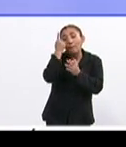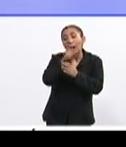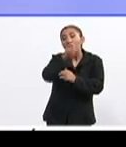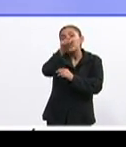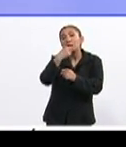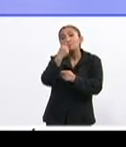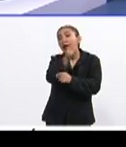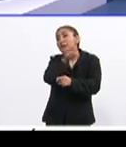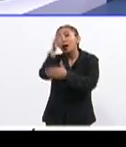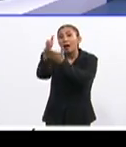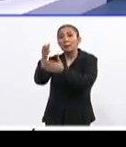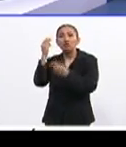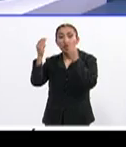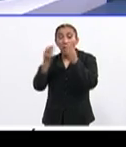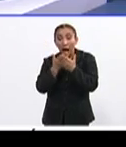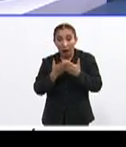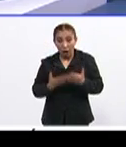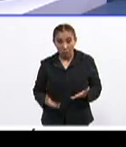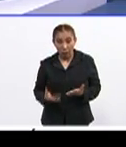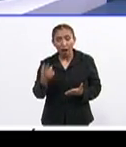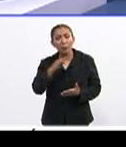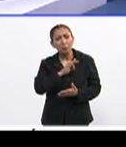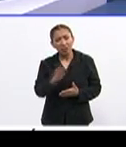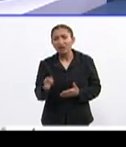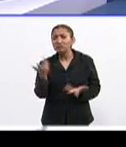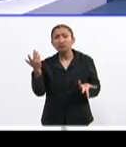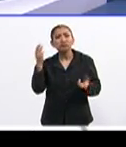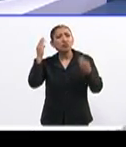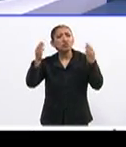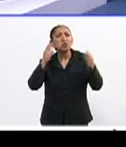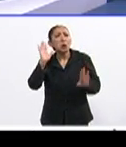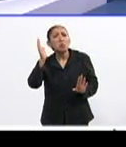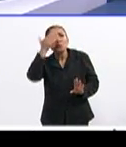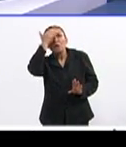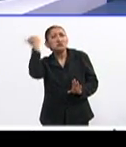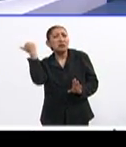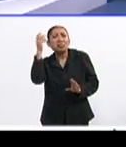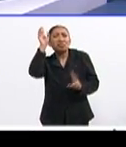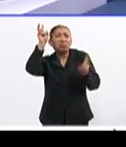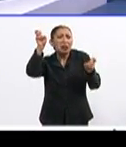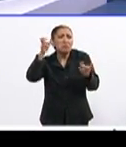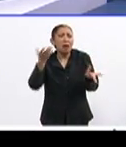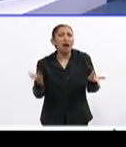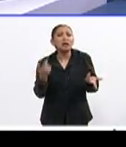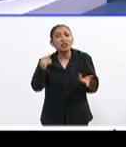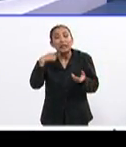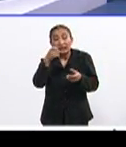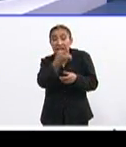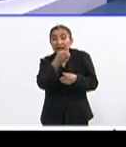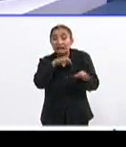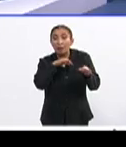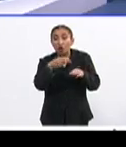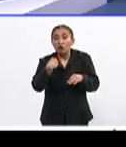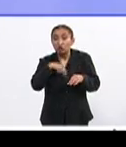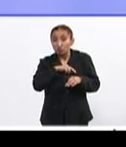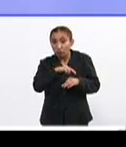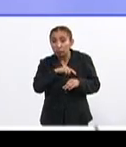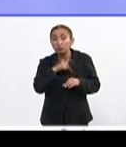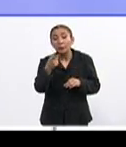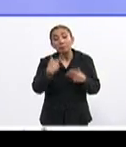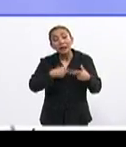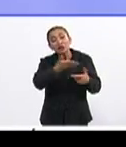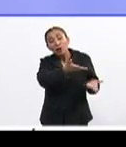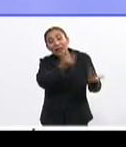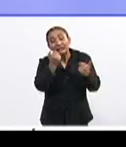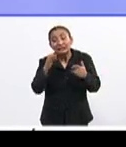al museo. Ya ahorita puedes ir sin tener conocimiento del tema, y es nuestra labor que el